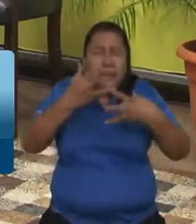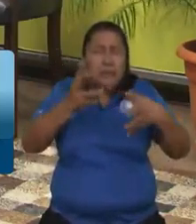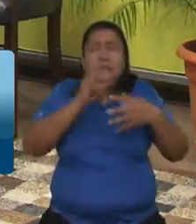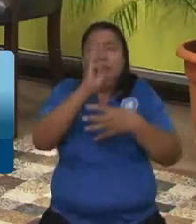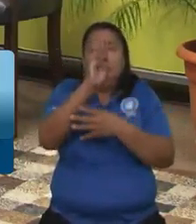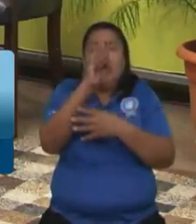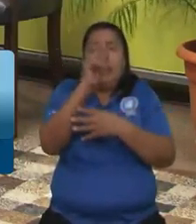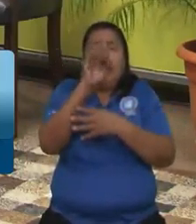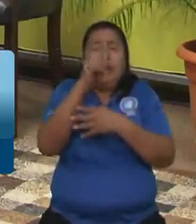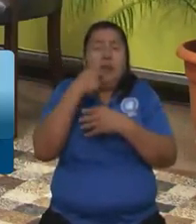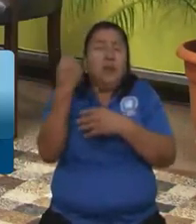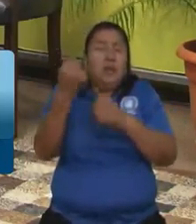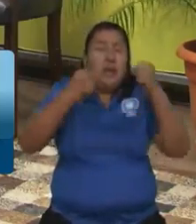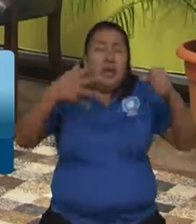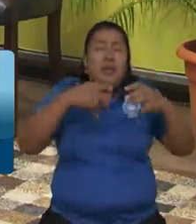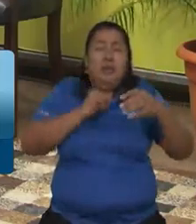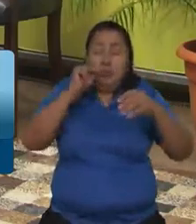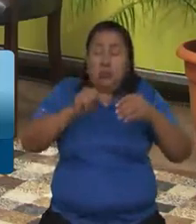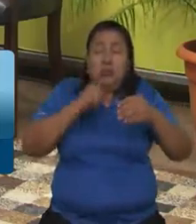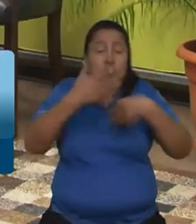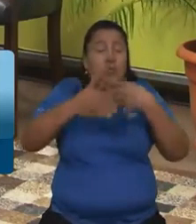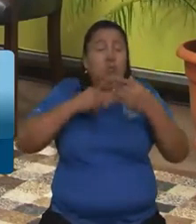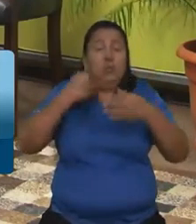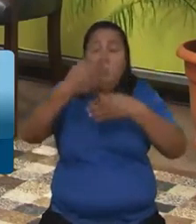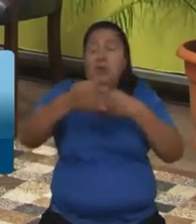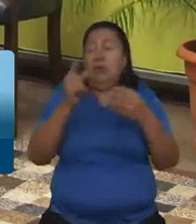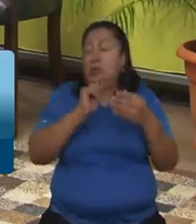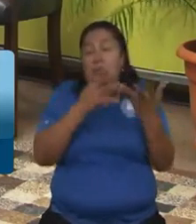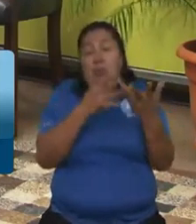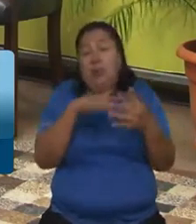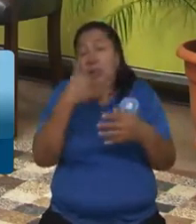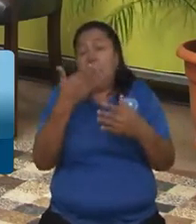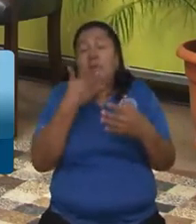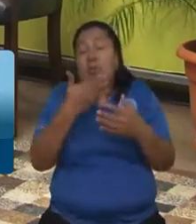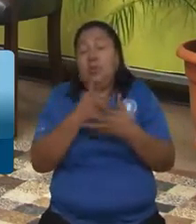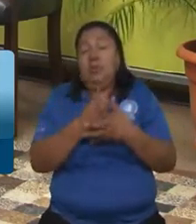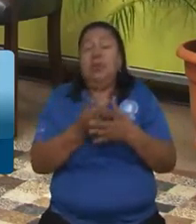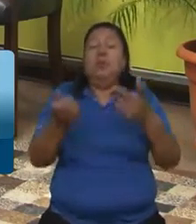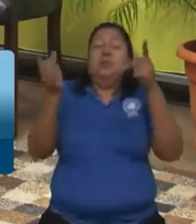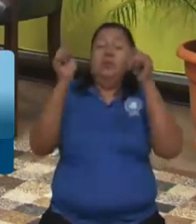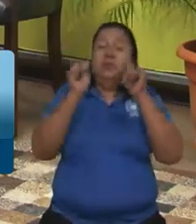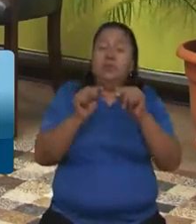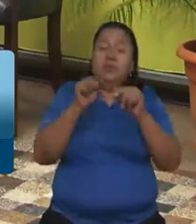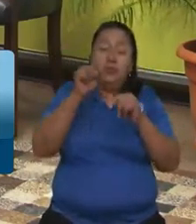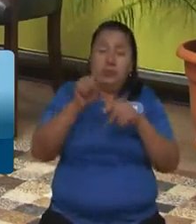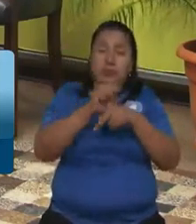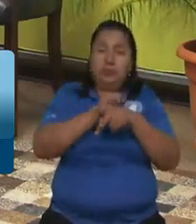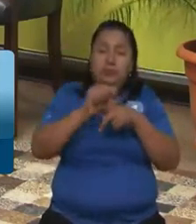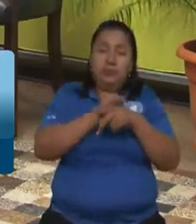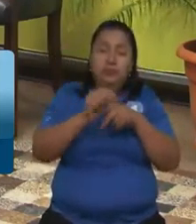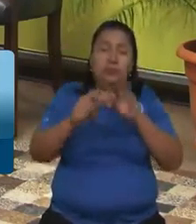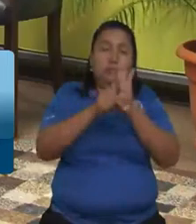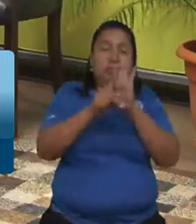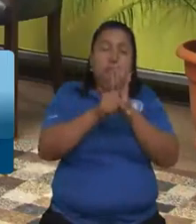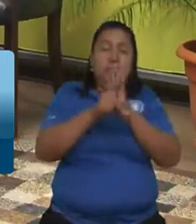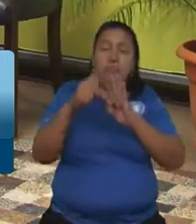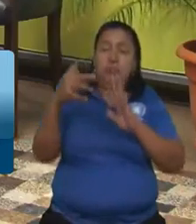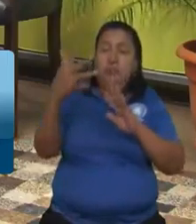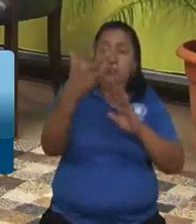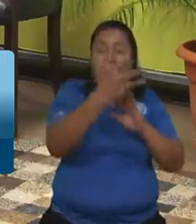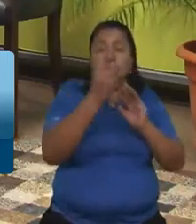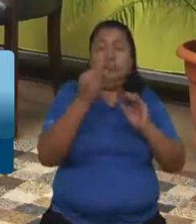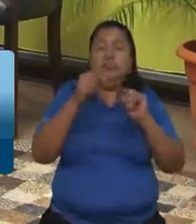Entonces, esto genera que al mezclarse con la saliva, el agua, pues vaya a ser un vehículo